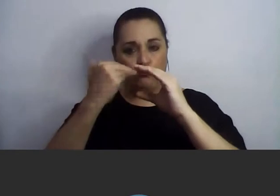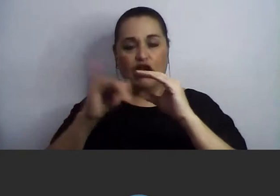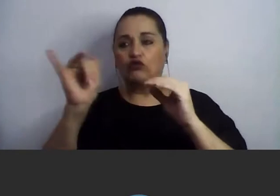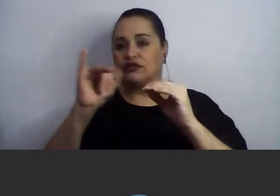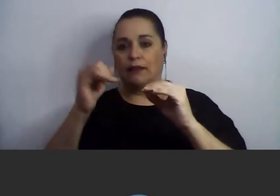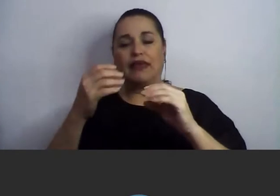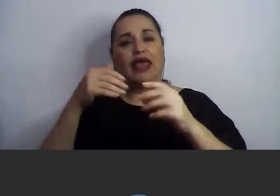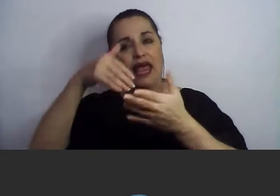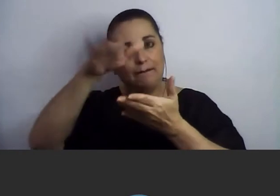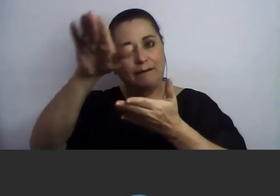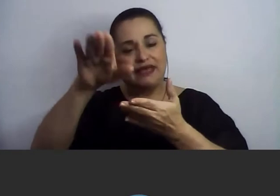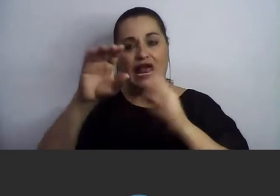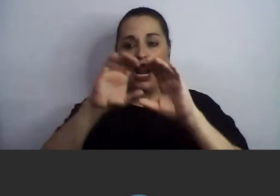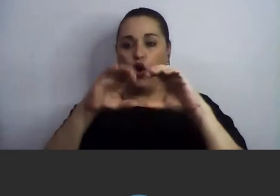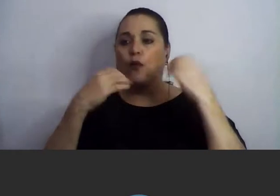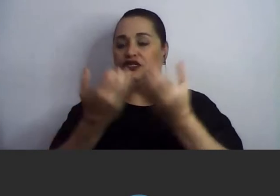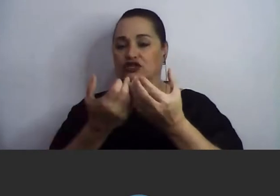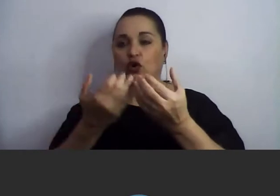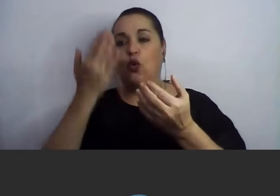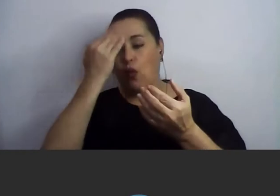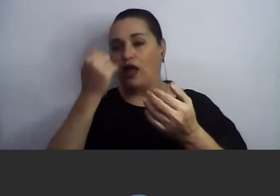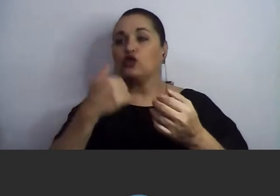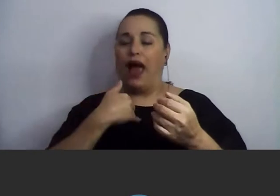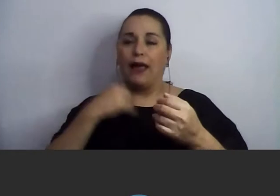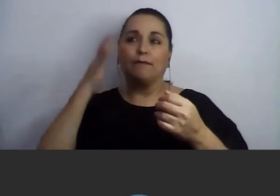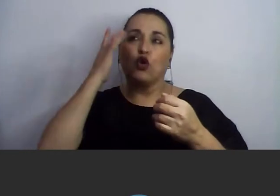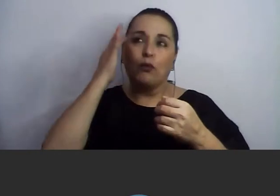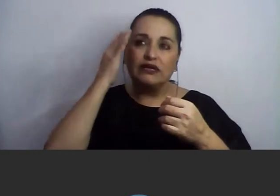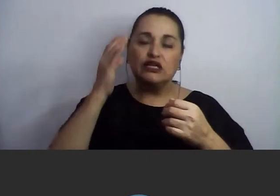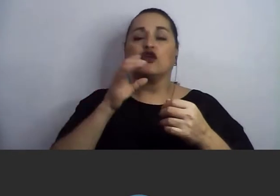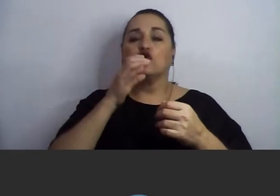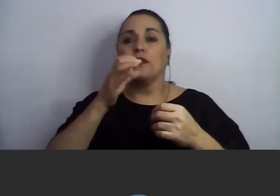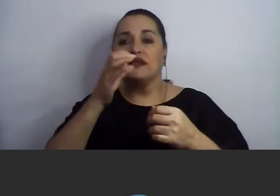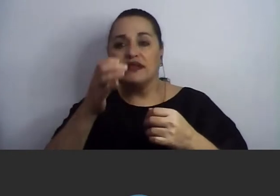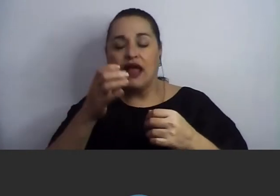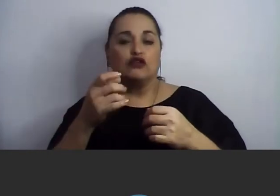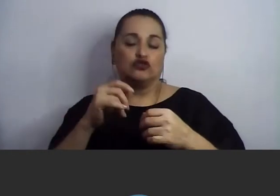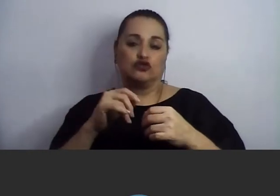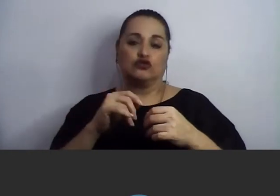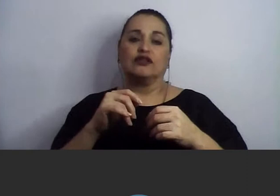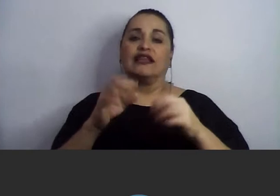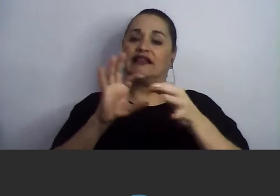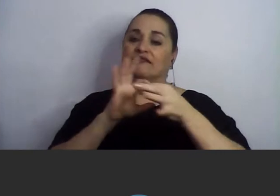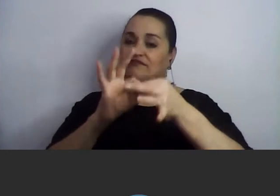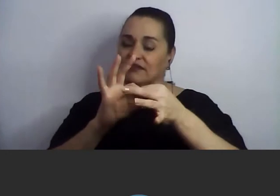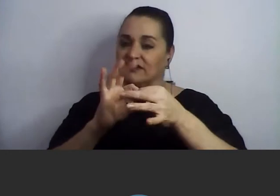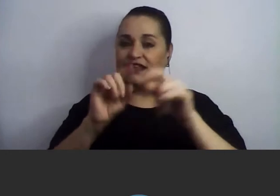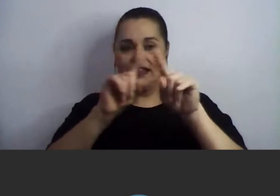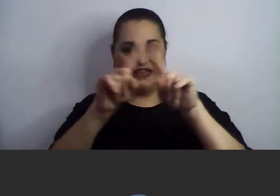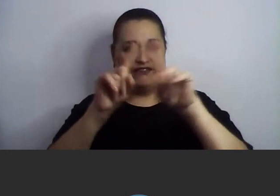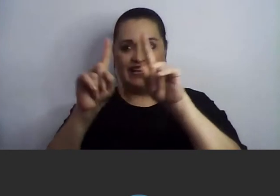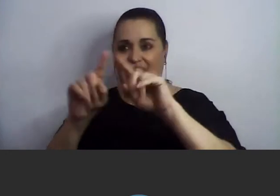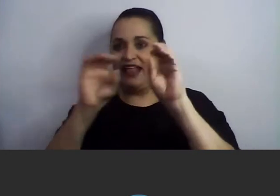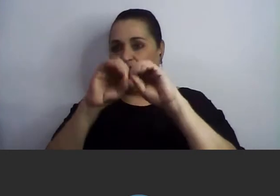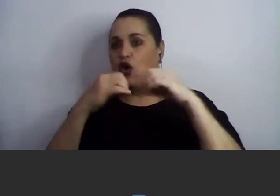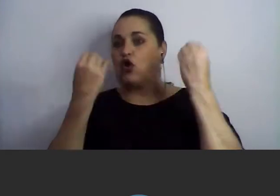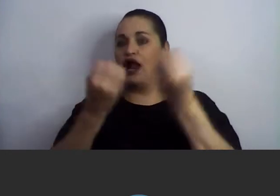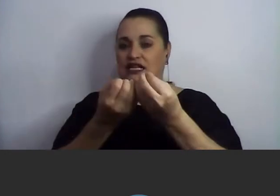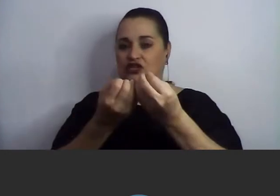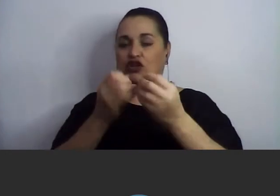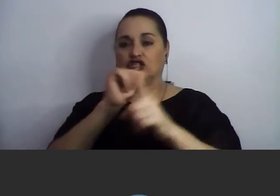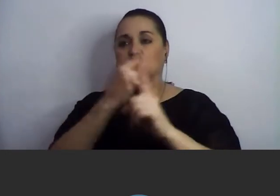la comisión pues nos externa las preocupaciones o comentarios o recomendaciones etcétera que puedan tener las distintas organizaciones de